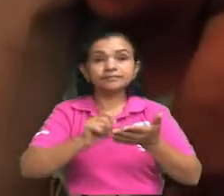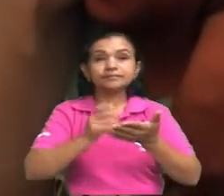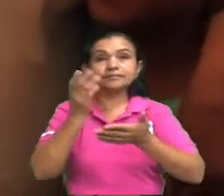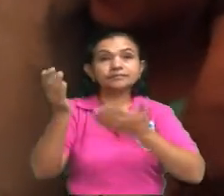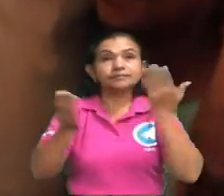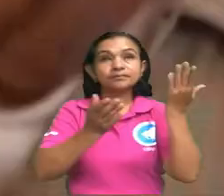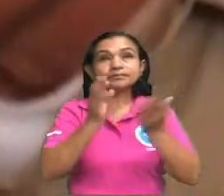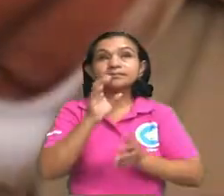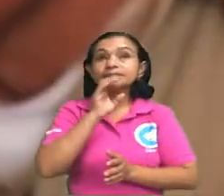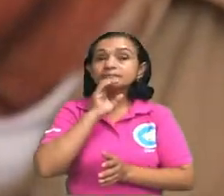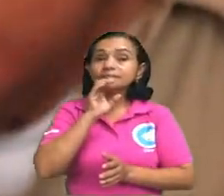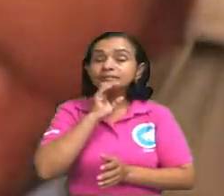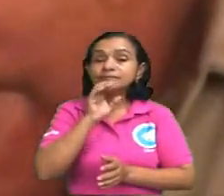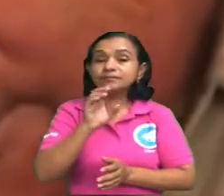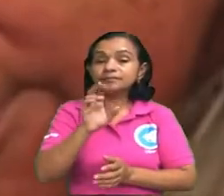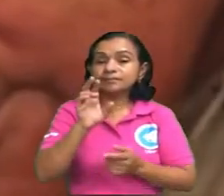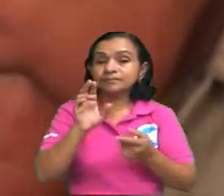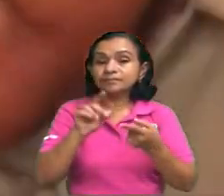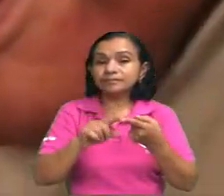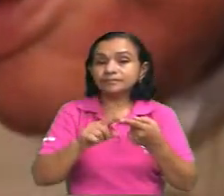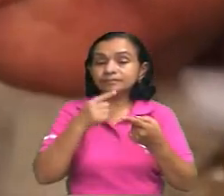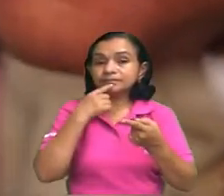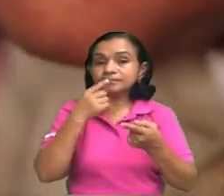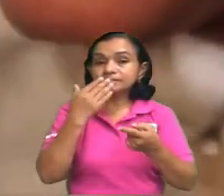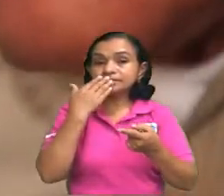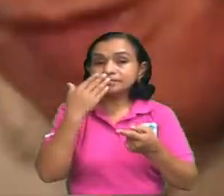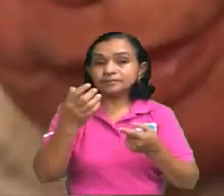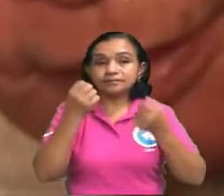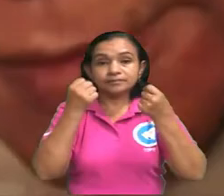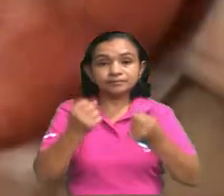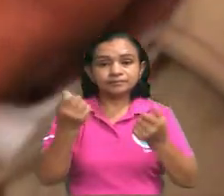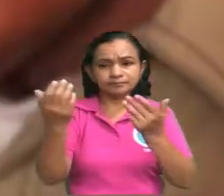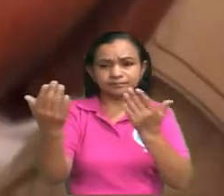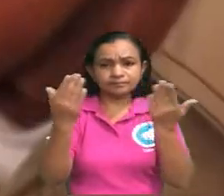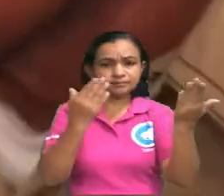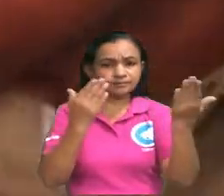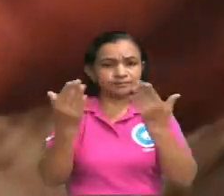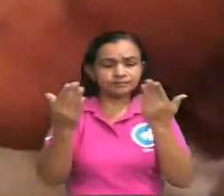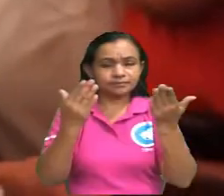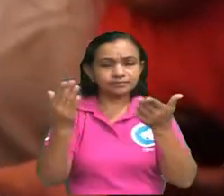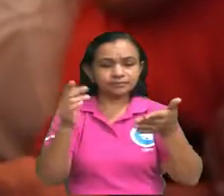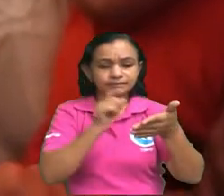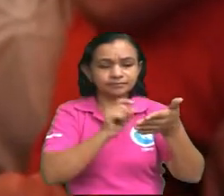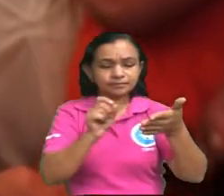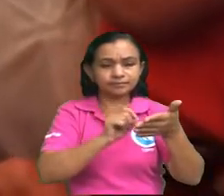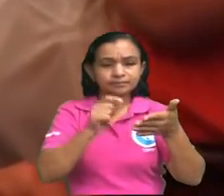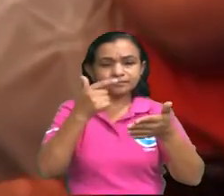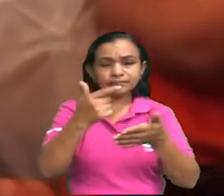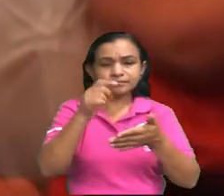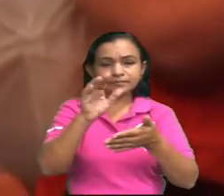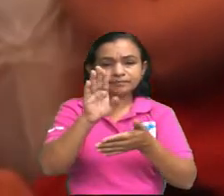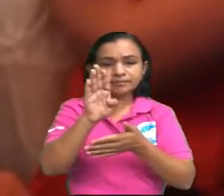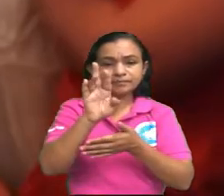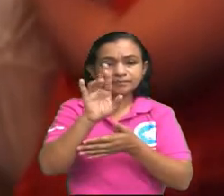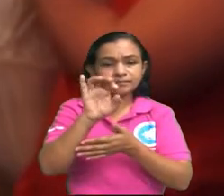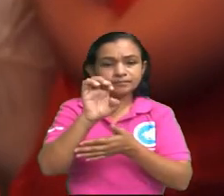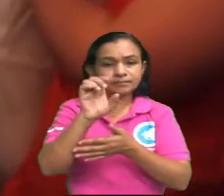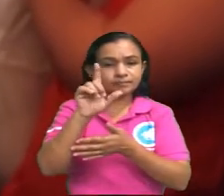Roberto Fernández Retamar afirma que su mérito literario es comparable a la prosa documental de Gabriel García Márquez.